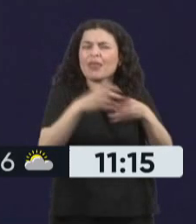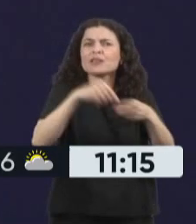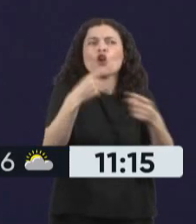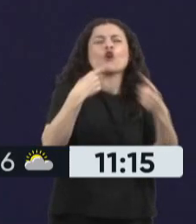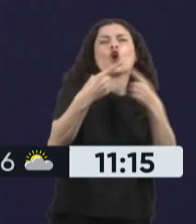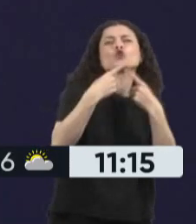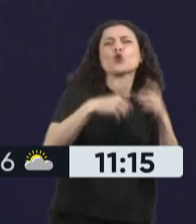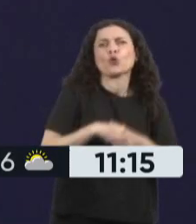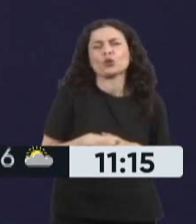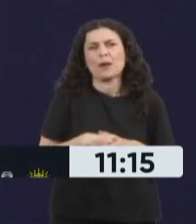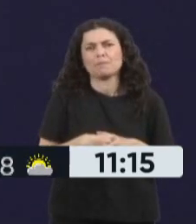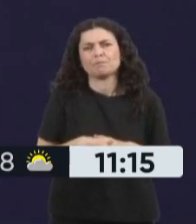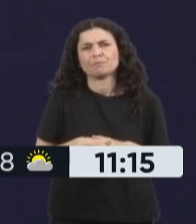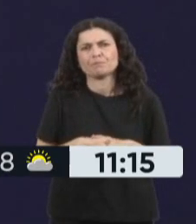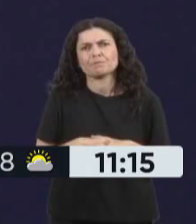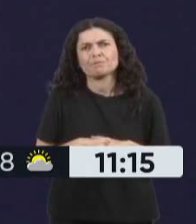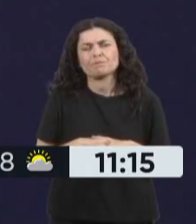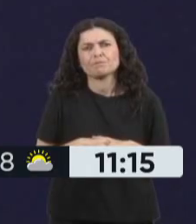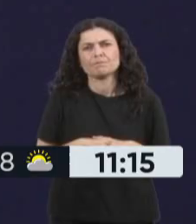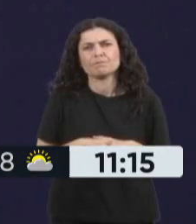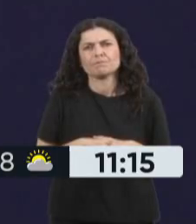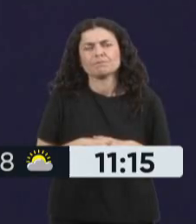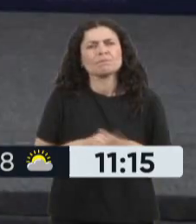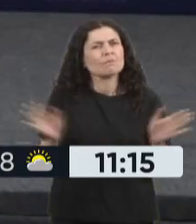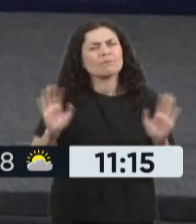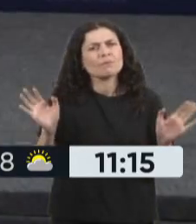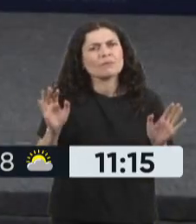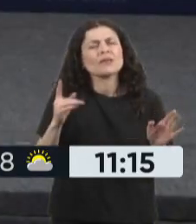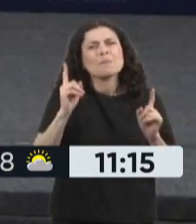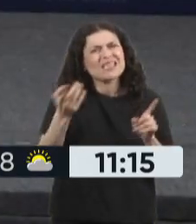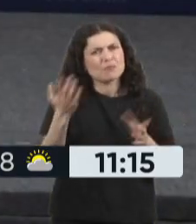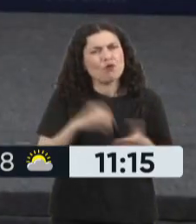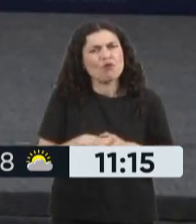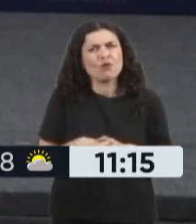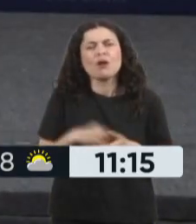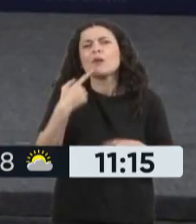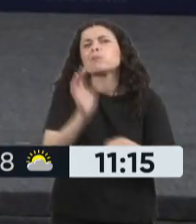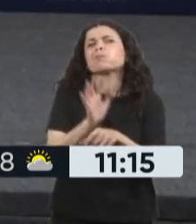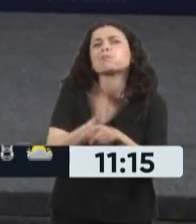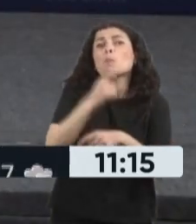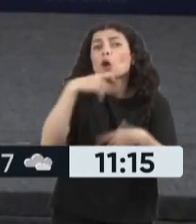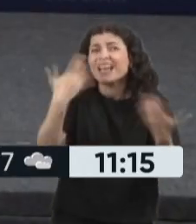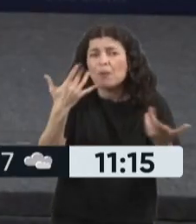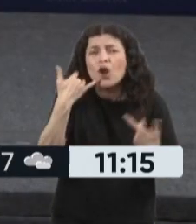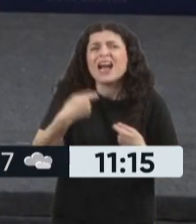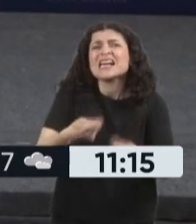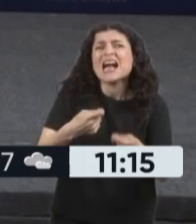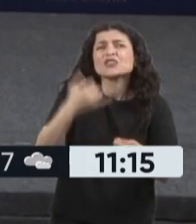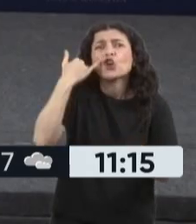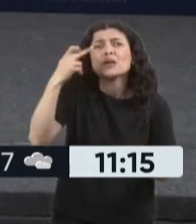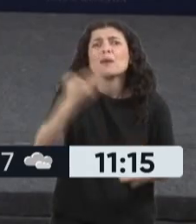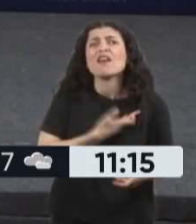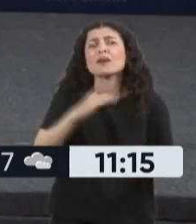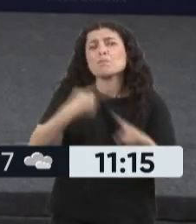dato. ¿Querés hacer otra pregunta? Sí. Pero, digo, volviendo sobre eso, suponiendo que sea así, porque habría que confirmar el dato,